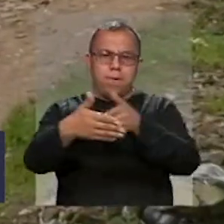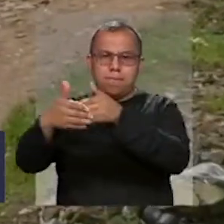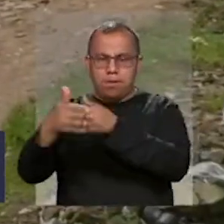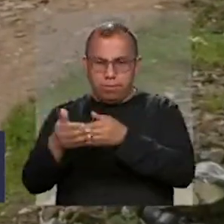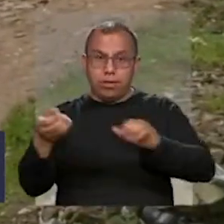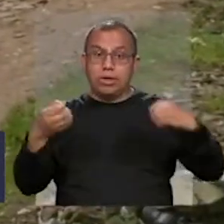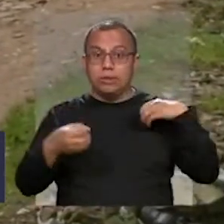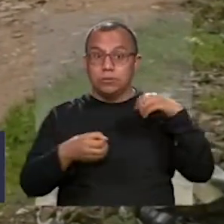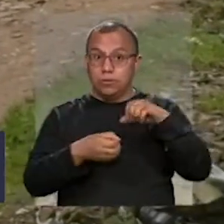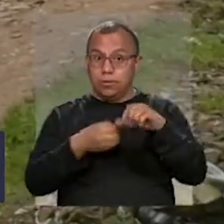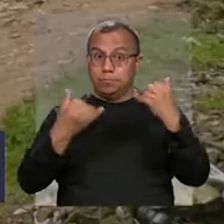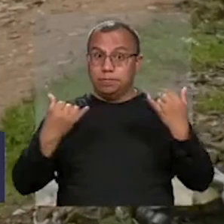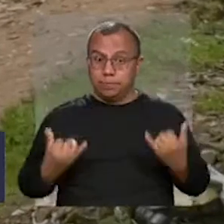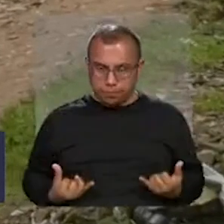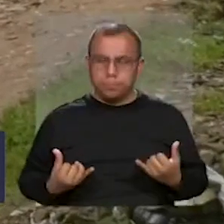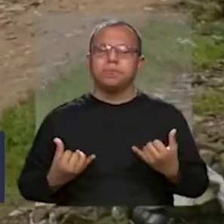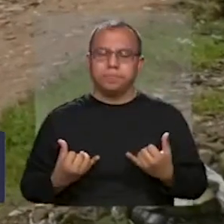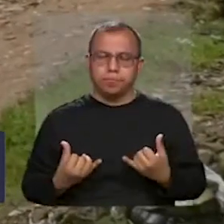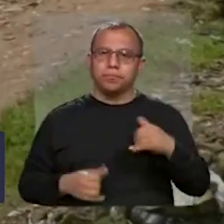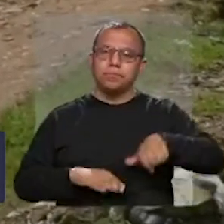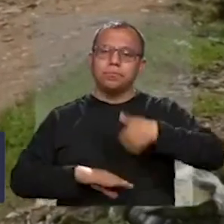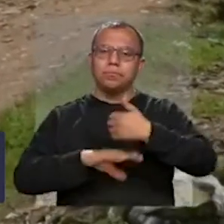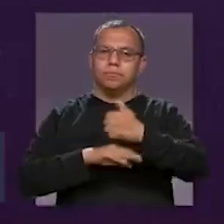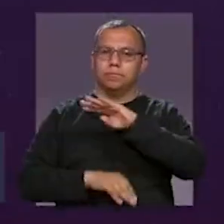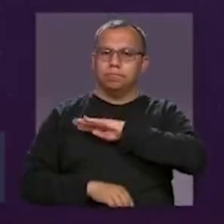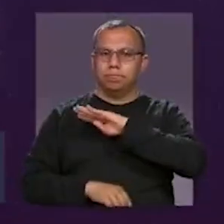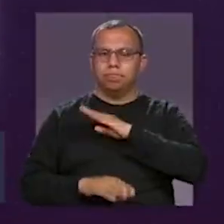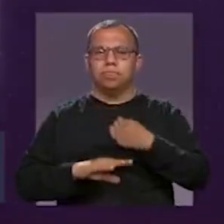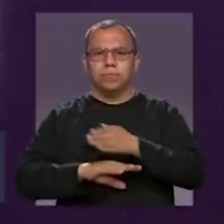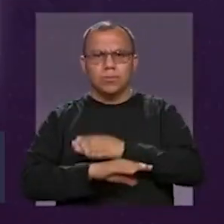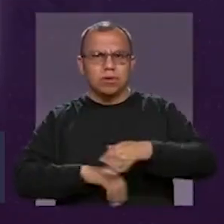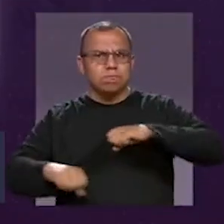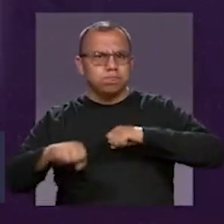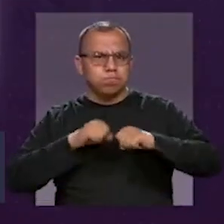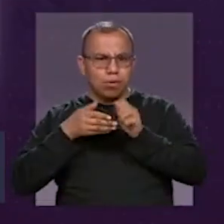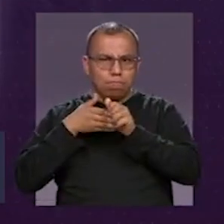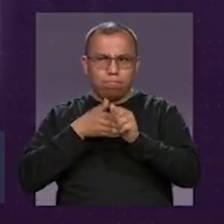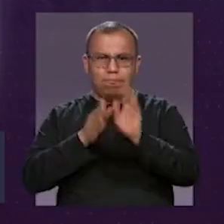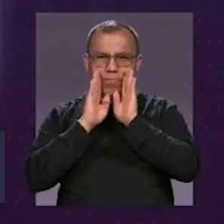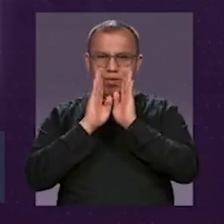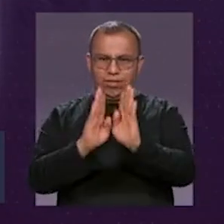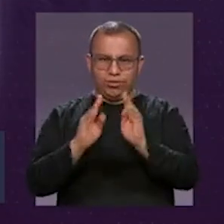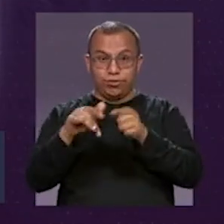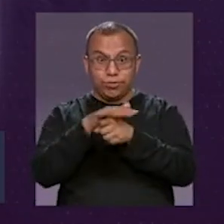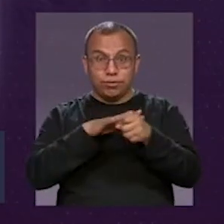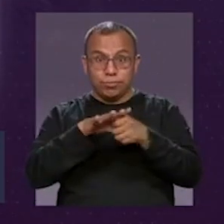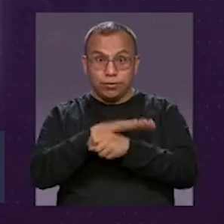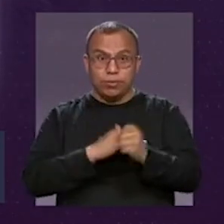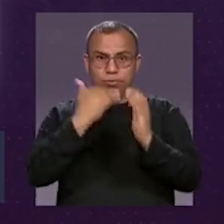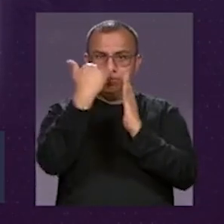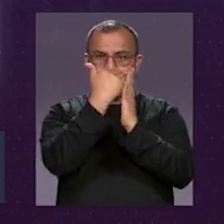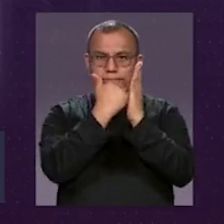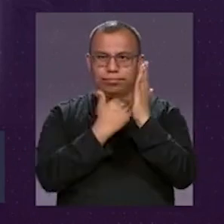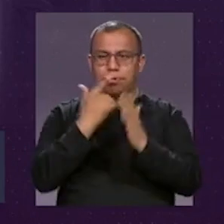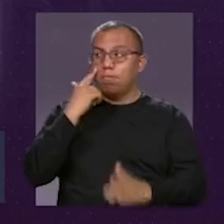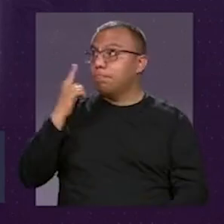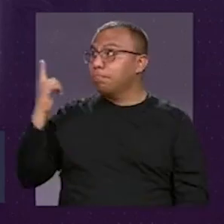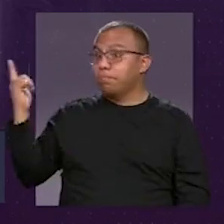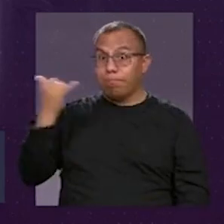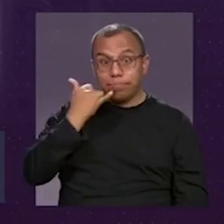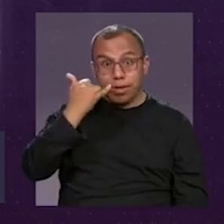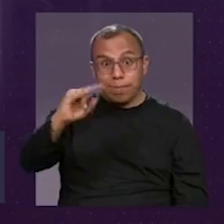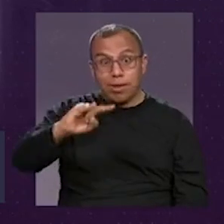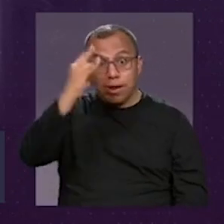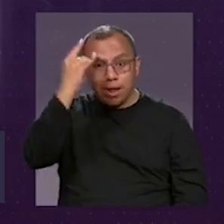en Ciudad Bolívar. Entre tanto, la alcaldía local había activado una ruta de atención para estos casos y mencionan que recibe llamadas